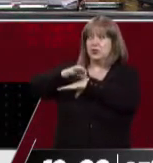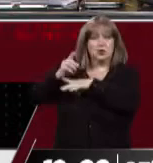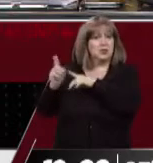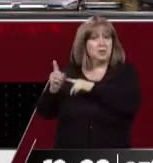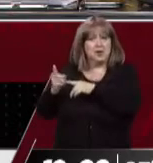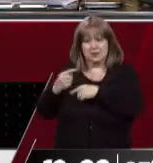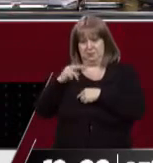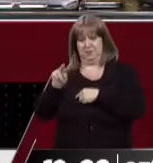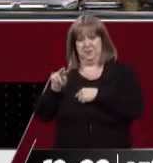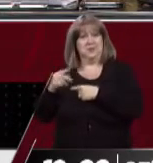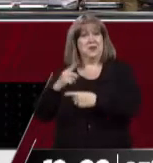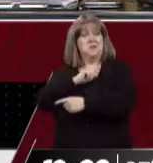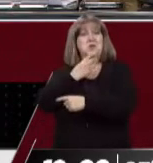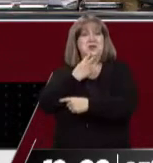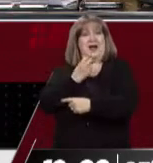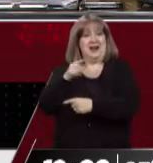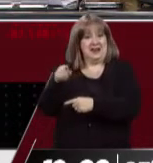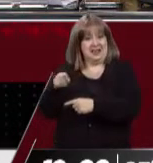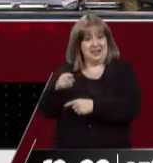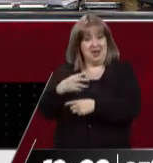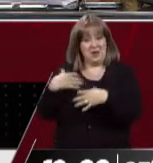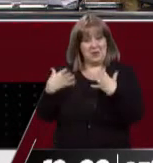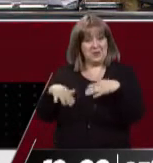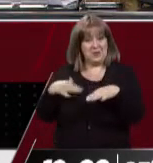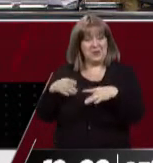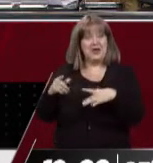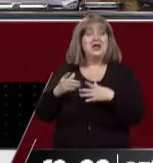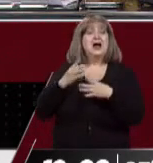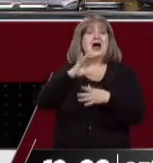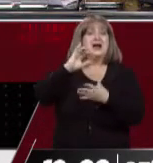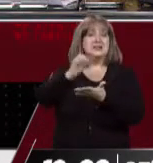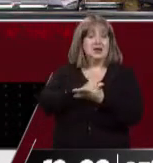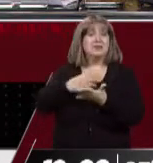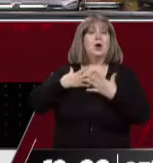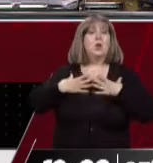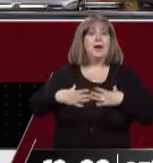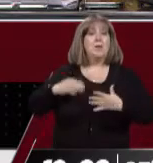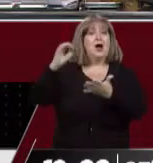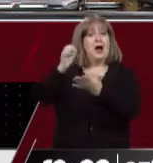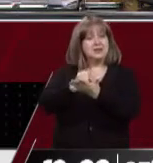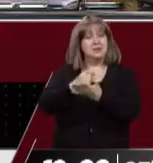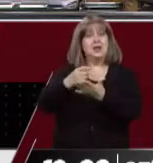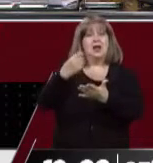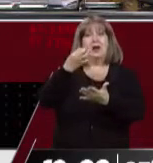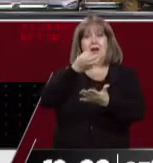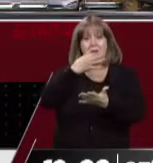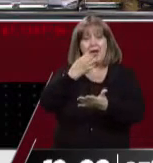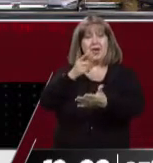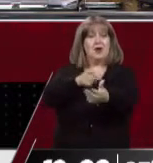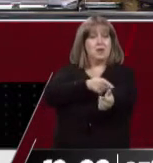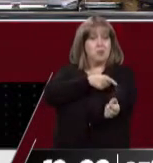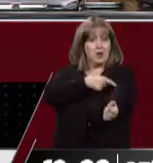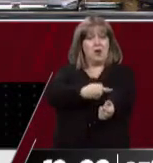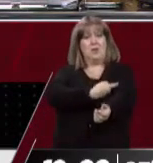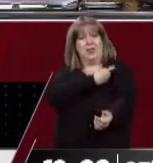parámetros la energía que él tiene y cómo va aceptando cada procedimiento su cuerpito. Así que anímicamente Beni